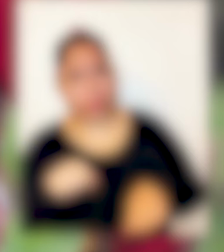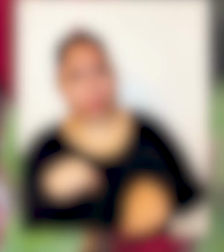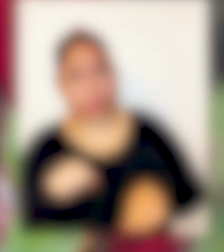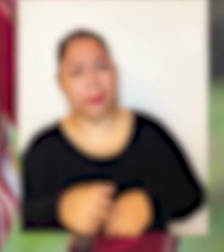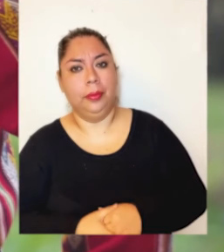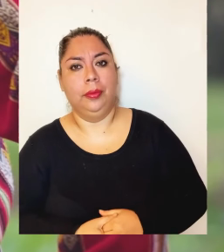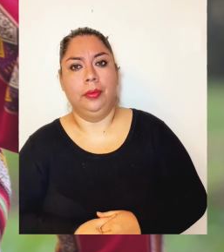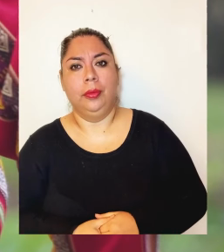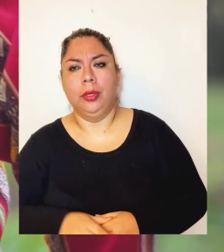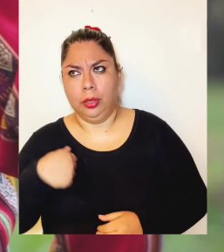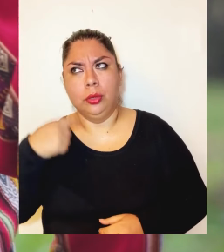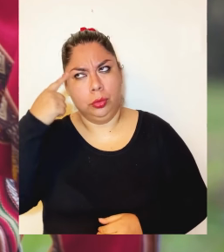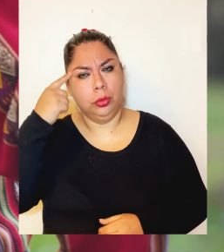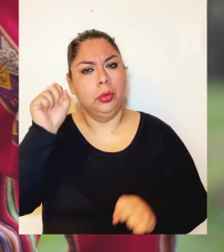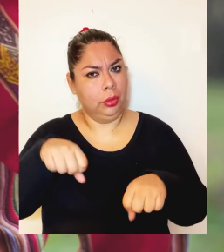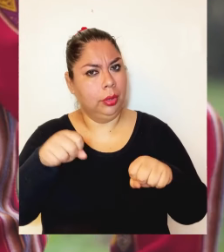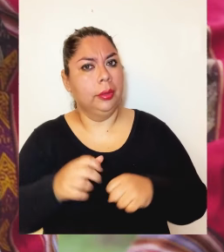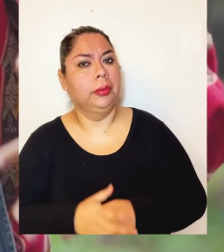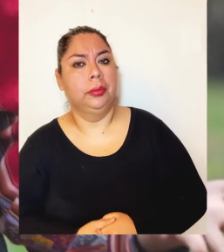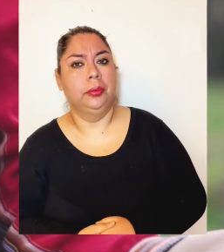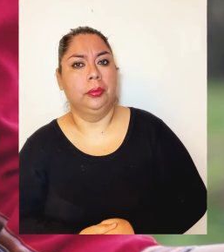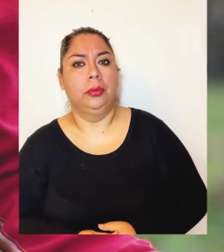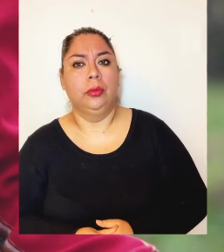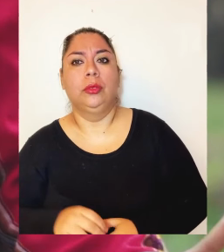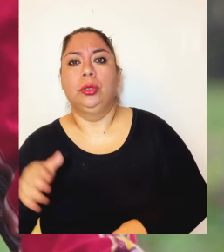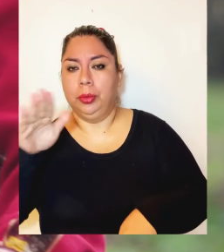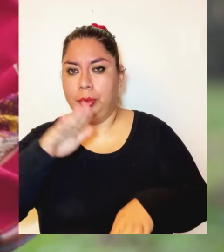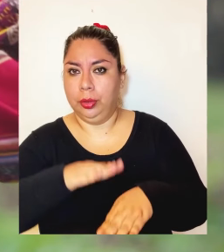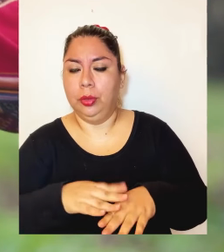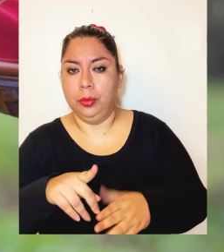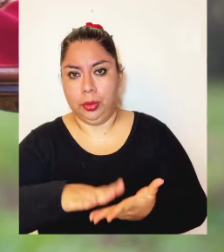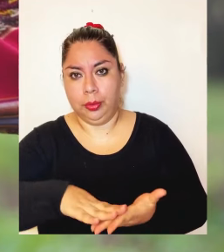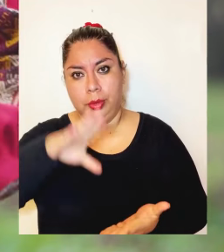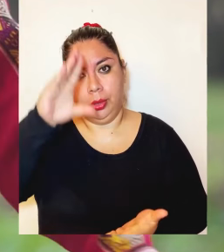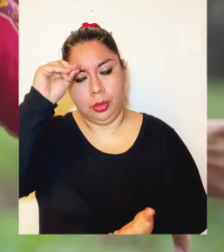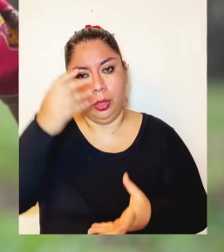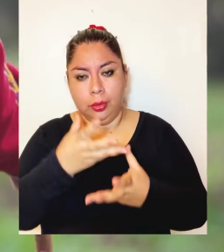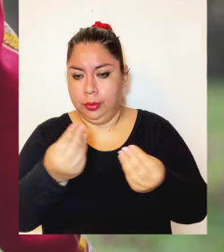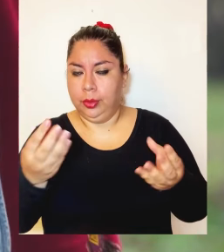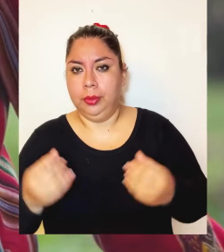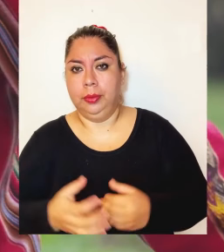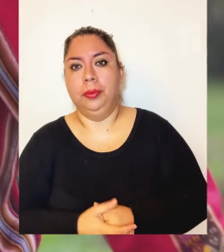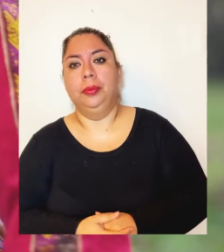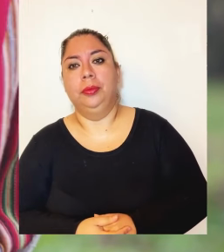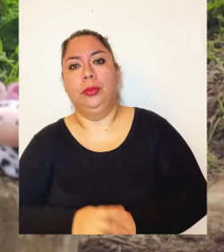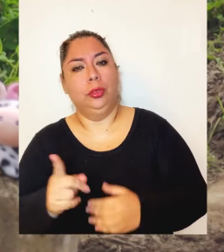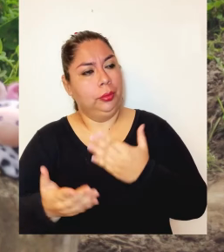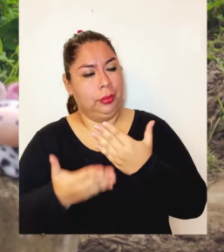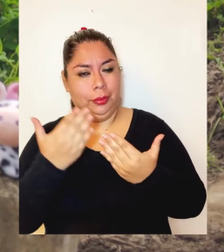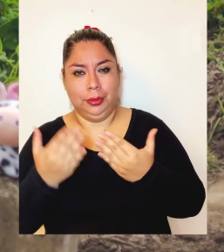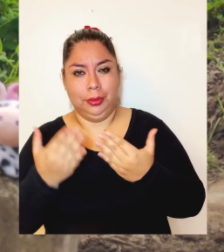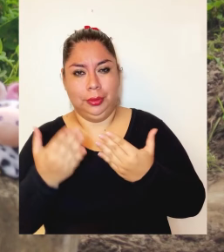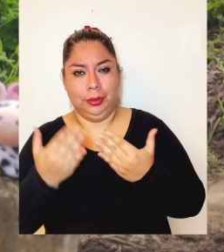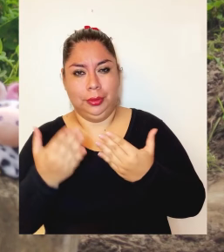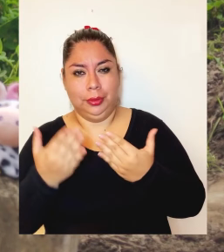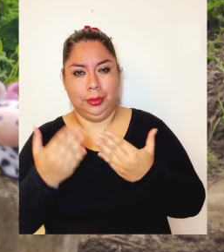masinchiskunamanpas. Hinapunichá, Rumi. Imatachá yachaqarquyku chaykunamanta. Chanin